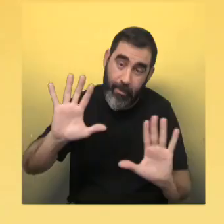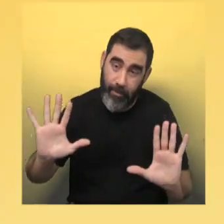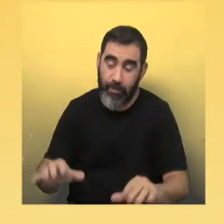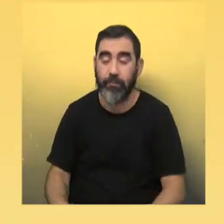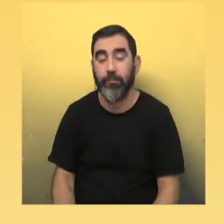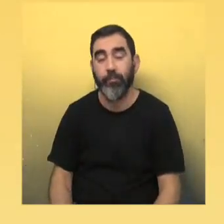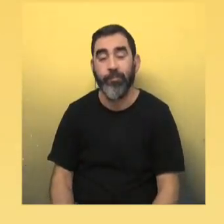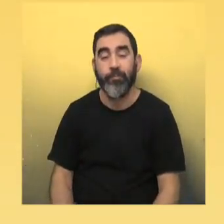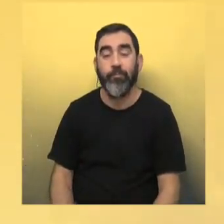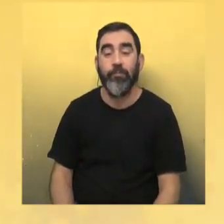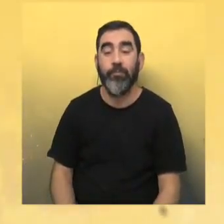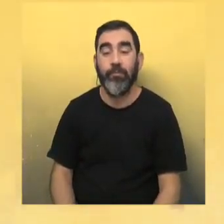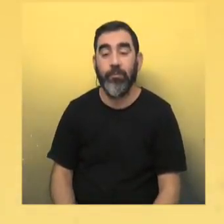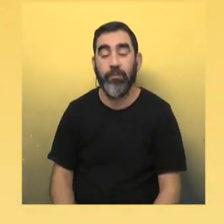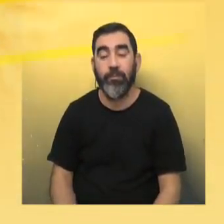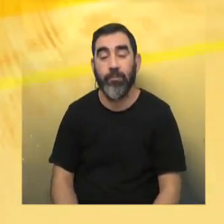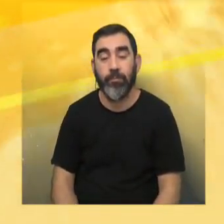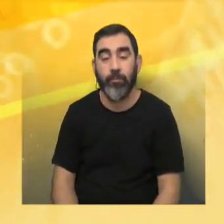limpiar.